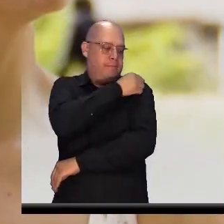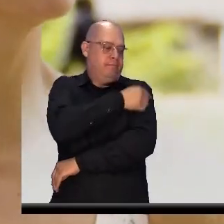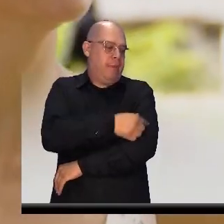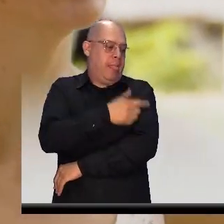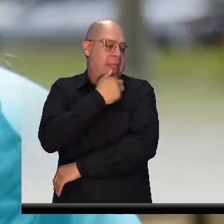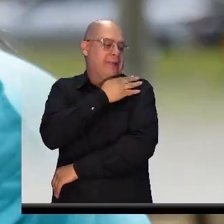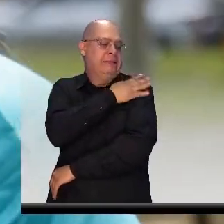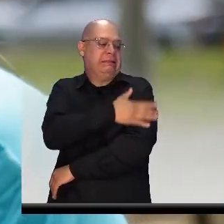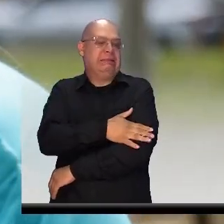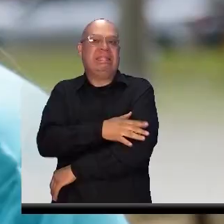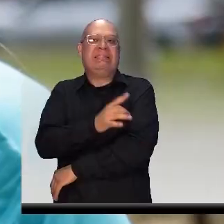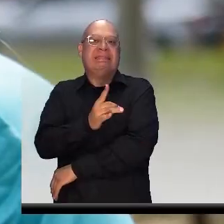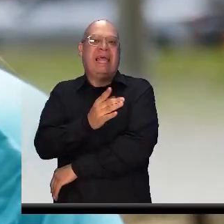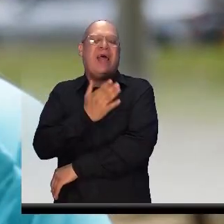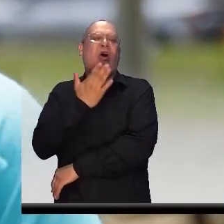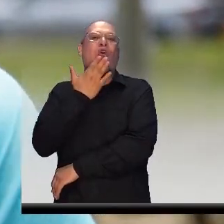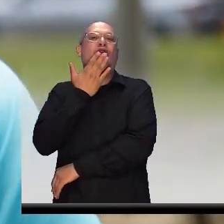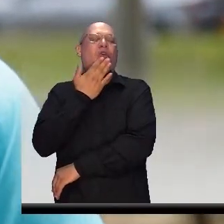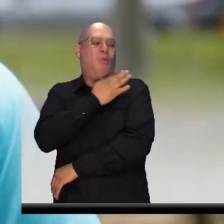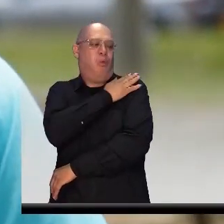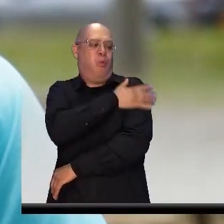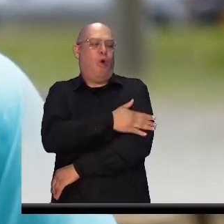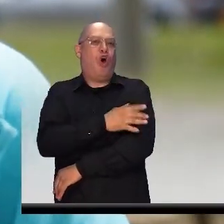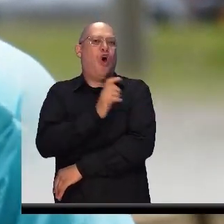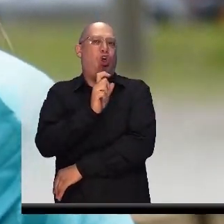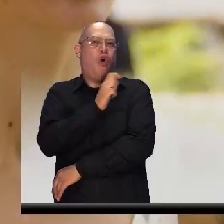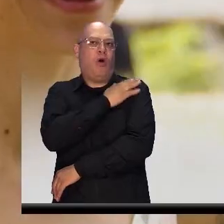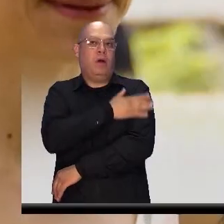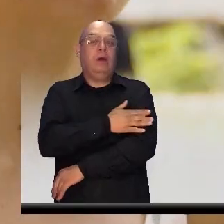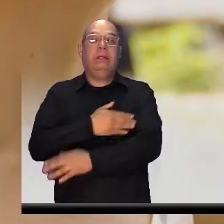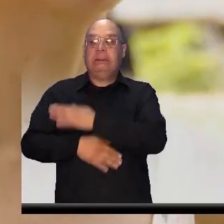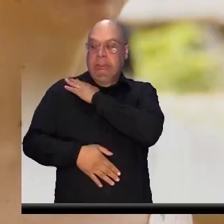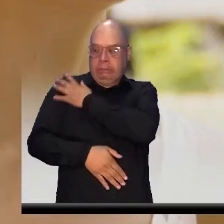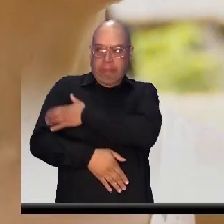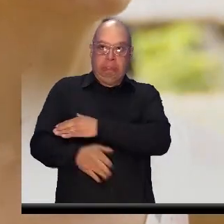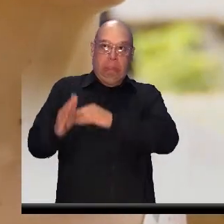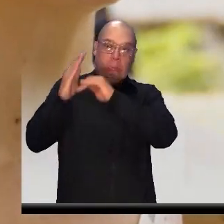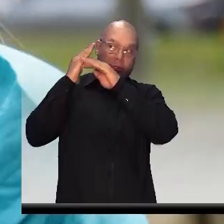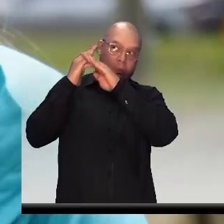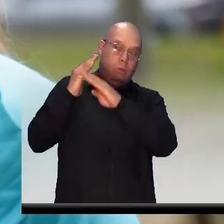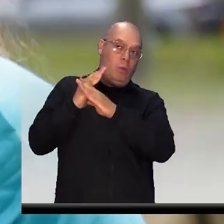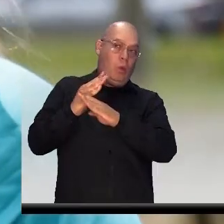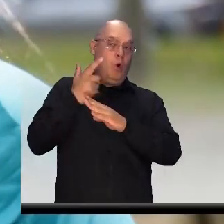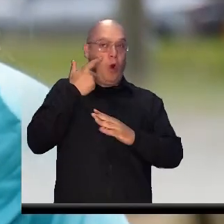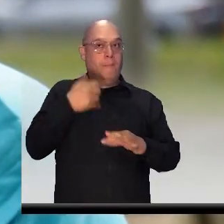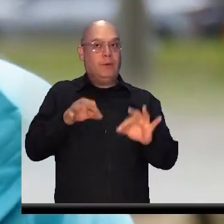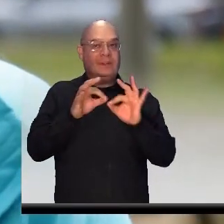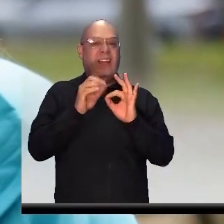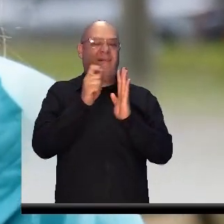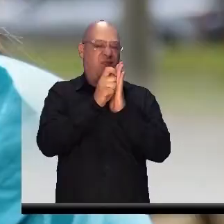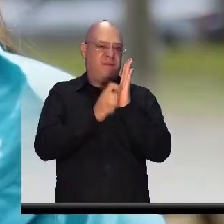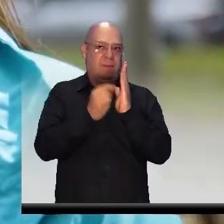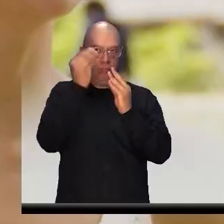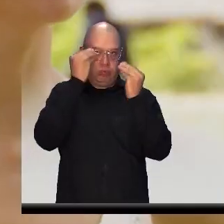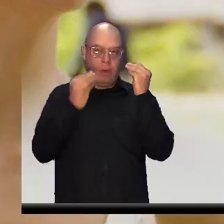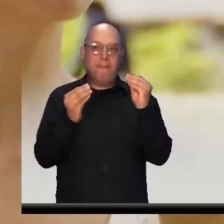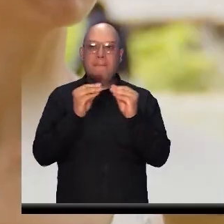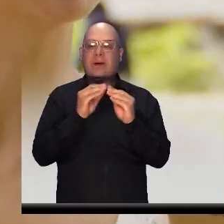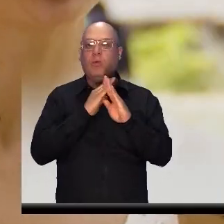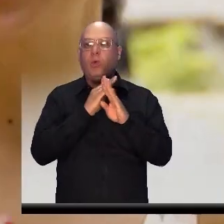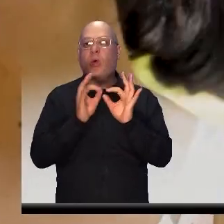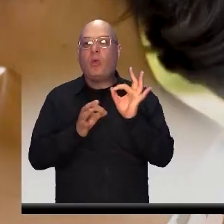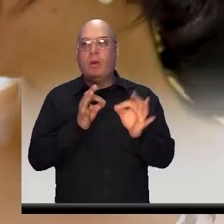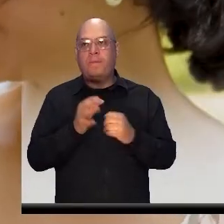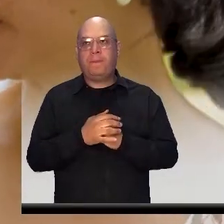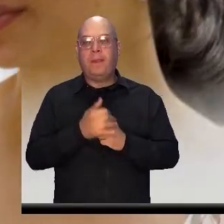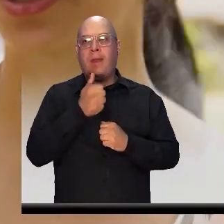quemada. Ay, sí. Cuidado. Hay que cuidarse y aplicarse el bloqueador varias veces. ¿Y qué otras medidas toman para cuidarse? Pues nos hidratamos, tomamos